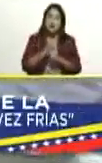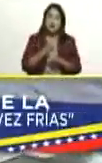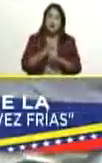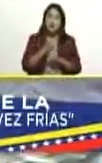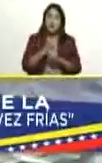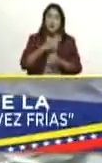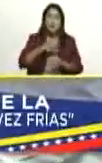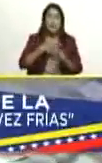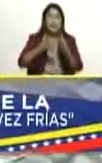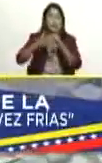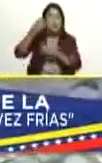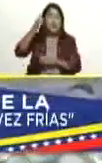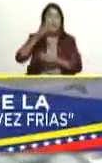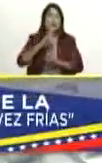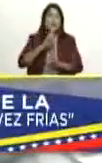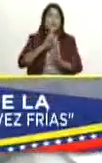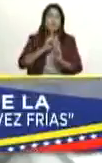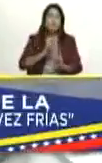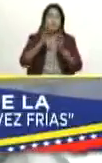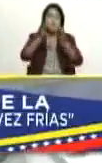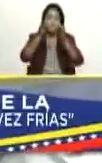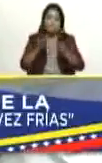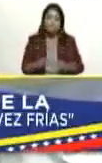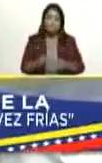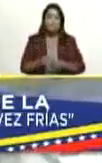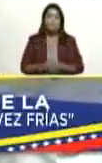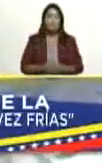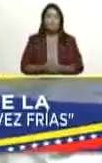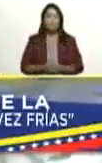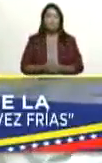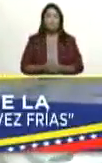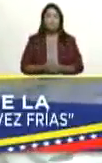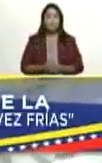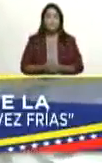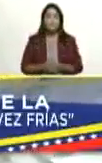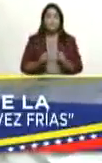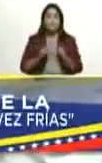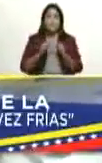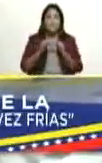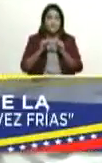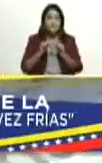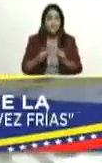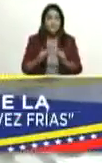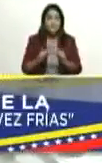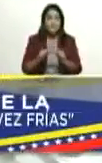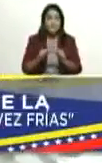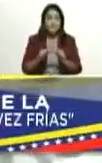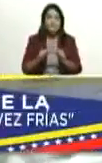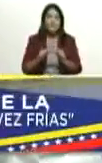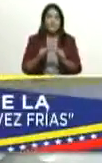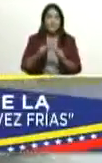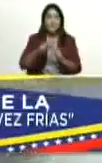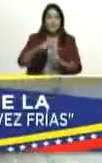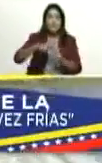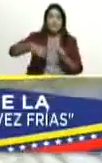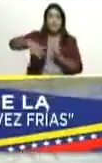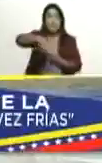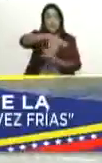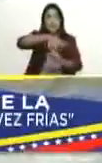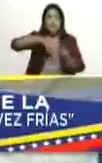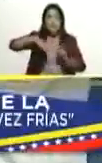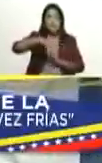consigo una victoria segura. Continúa el jefe de Estado entregando los títulos a los nuevos profesionales de la